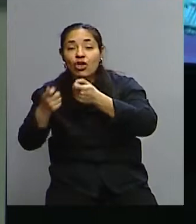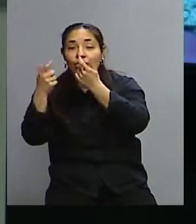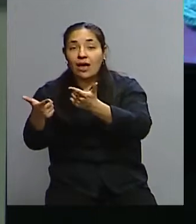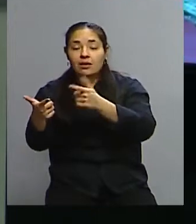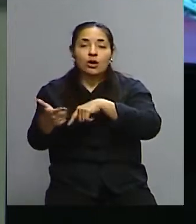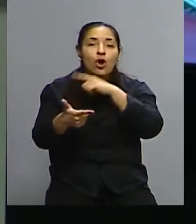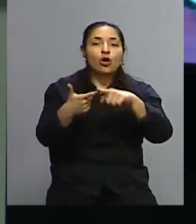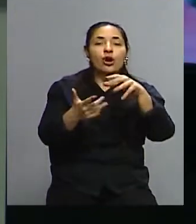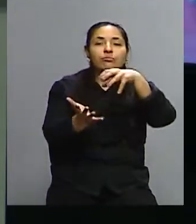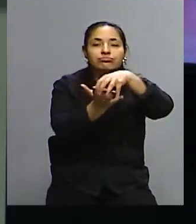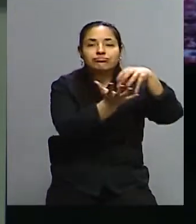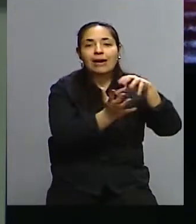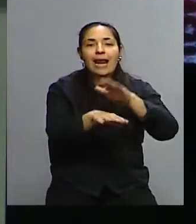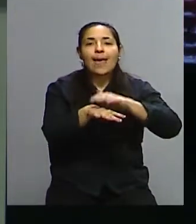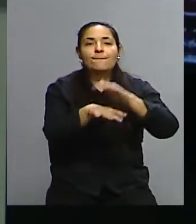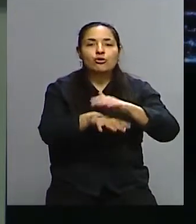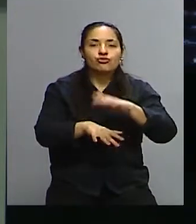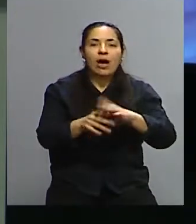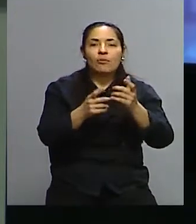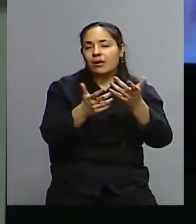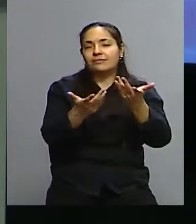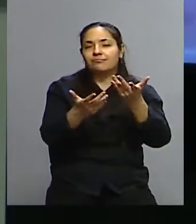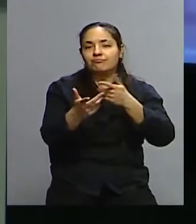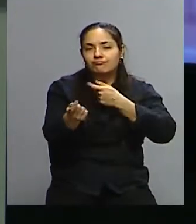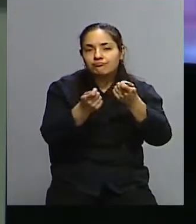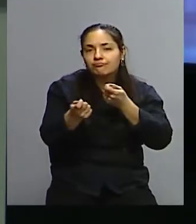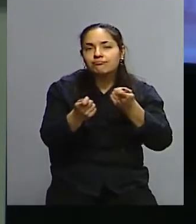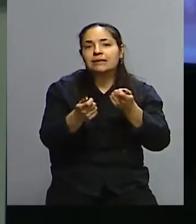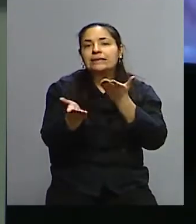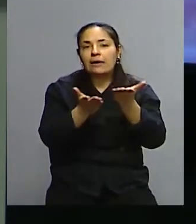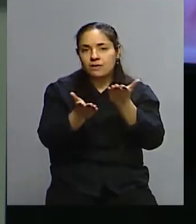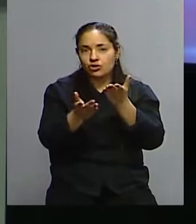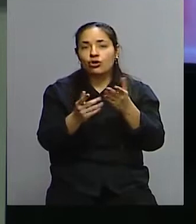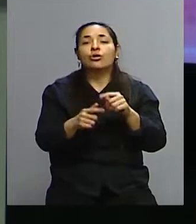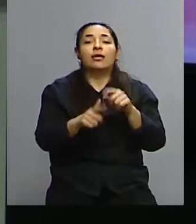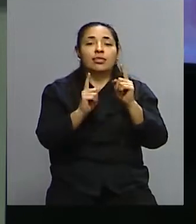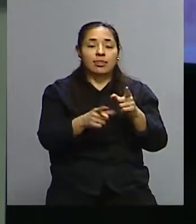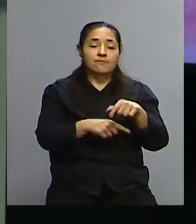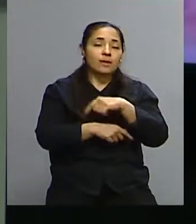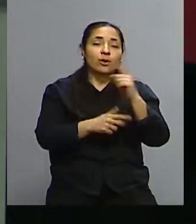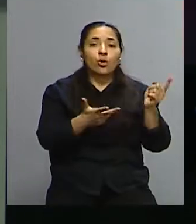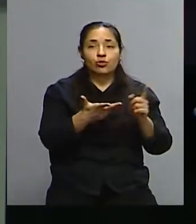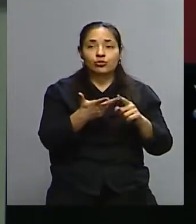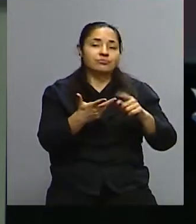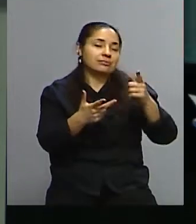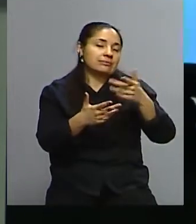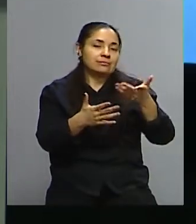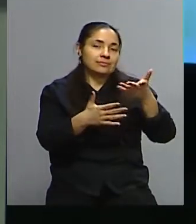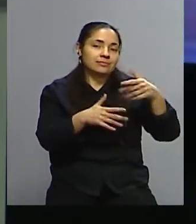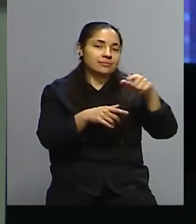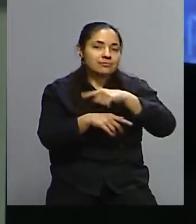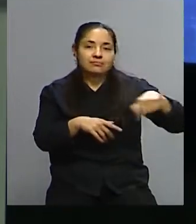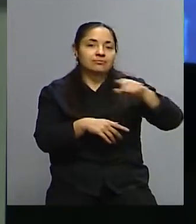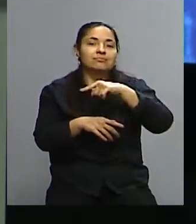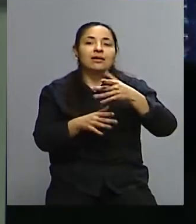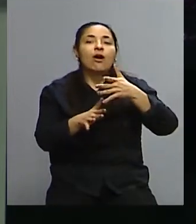se controlan. Esas tres aspectos son los que intentamos evaluar cuando hablamos del control en el sector público. Ahora, yo,